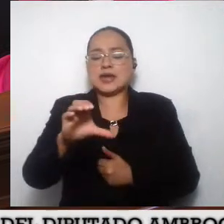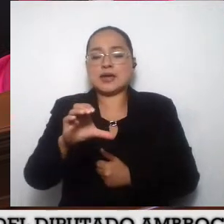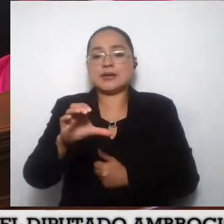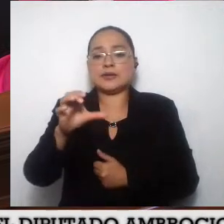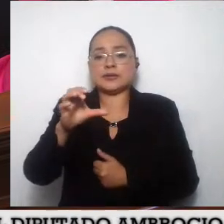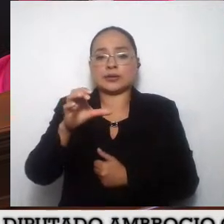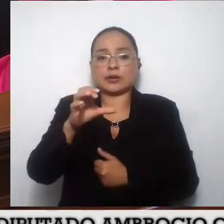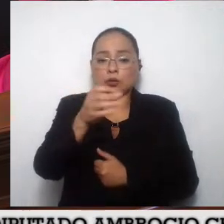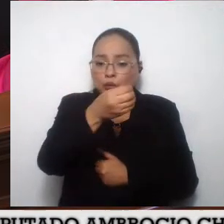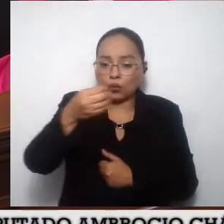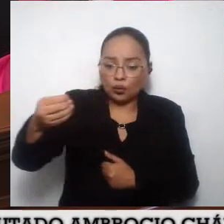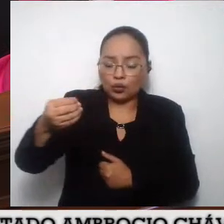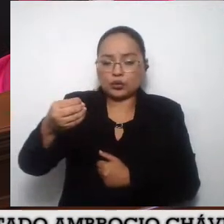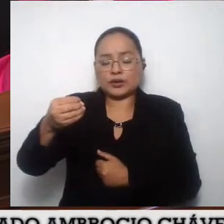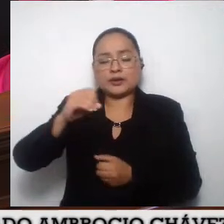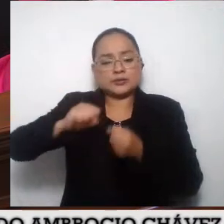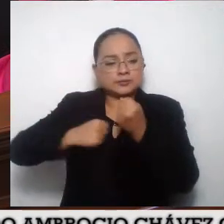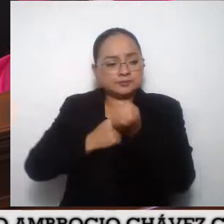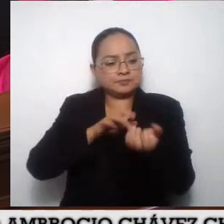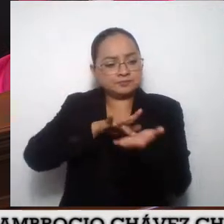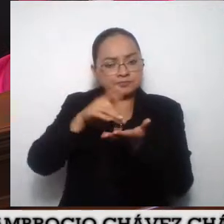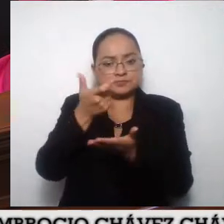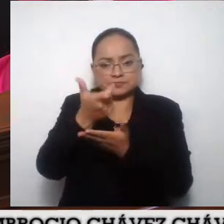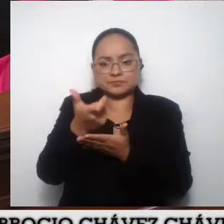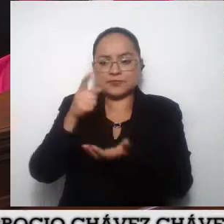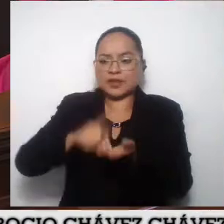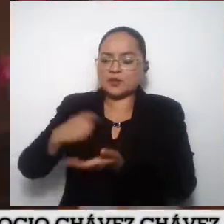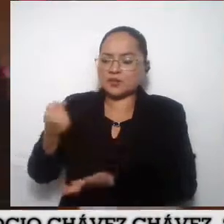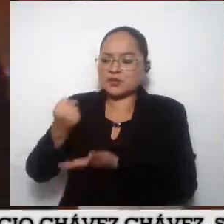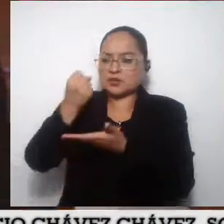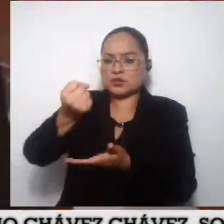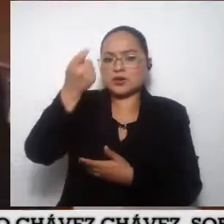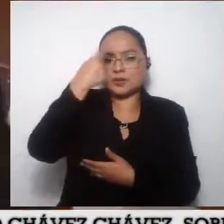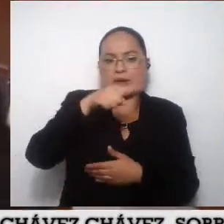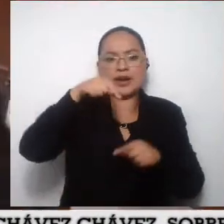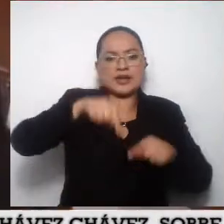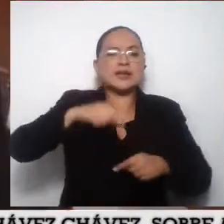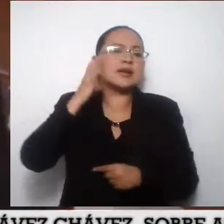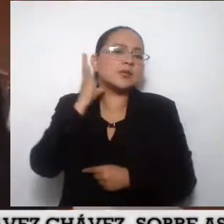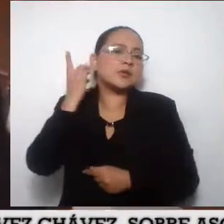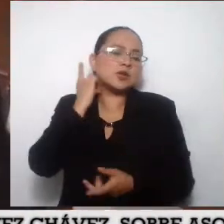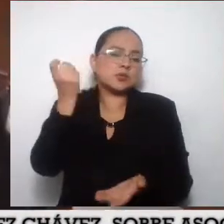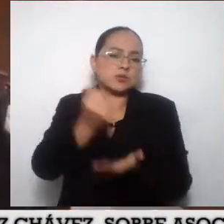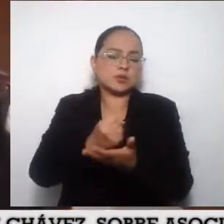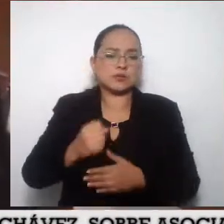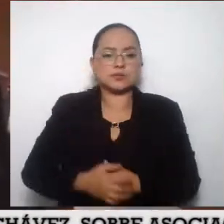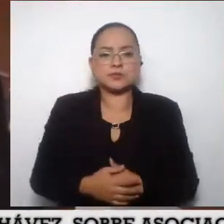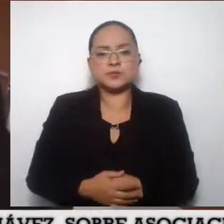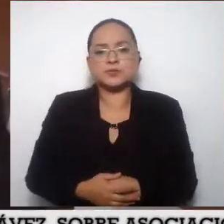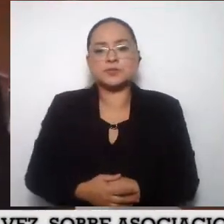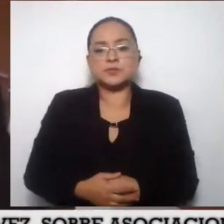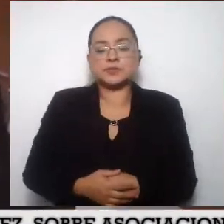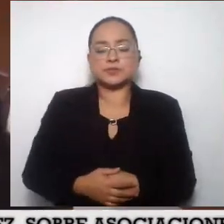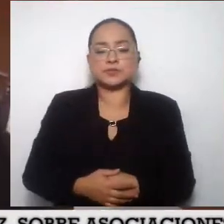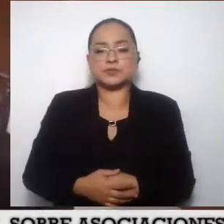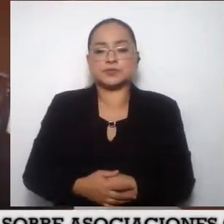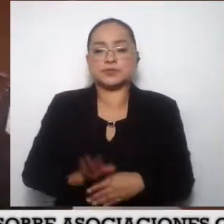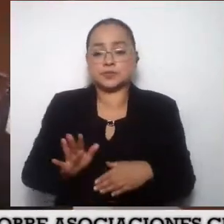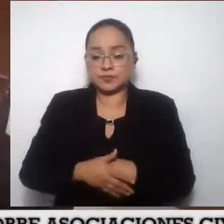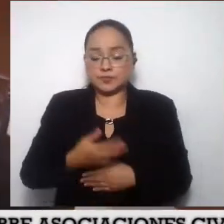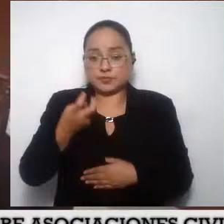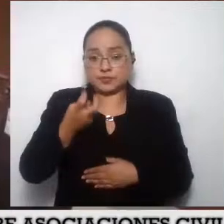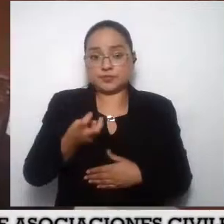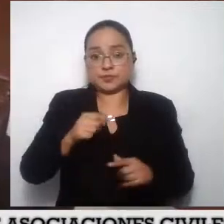y respaldo económico desde el presupuesto que se apruebe aquí en este Congreso. Por eso, una